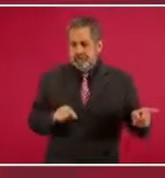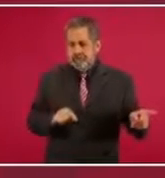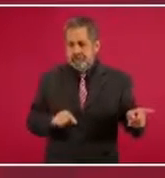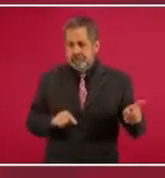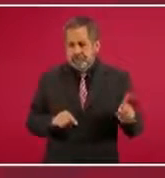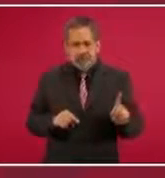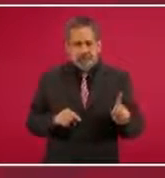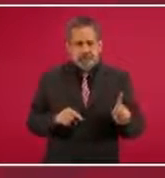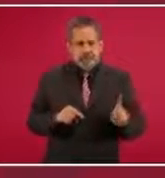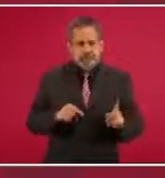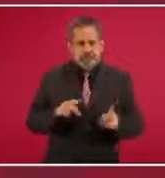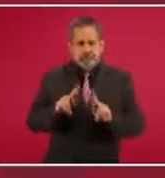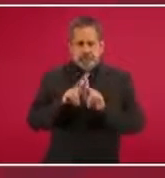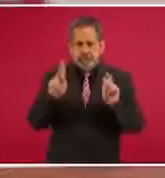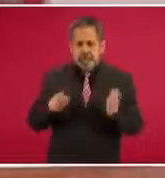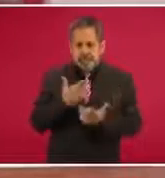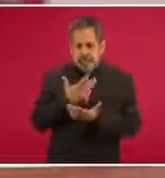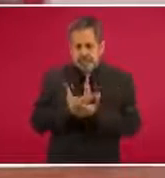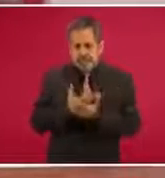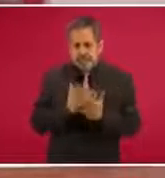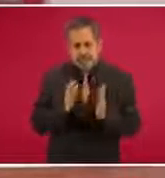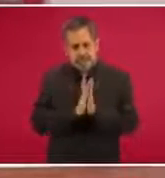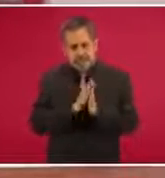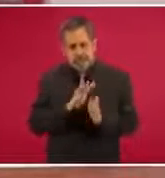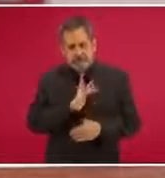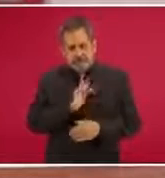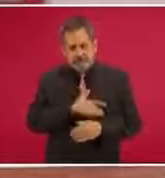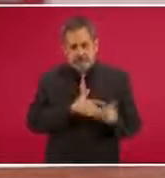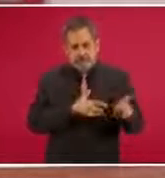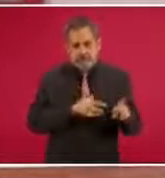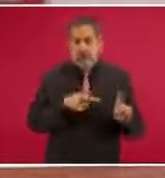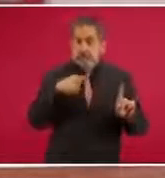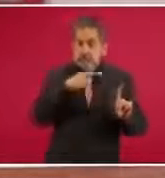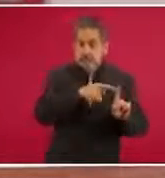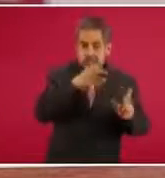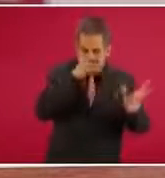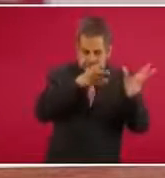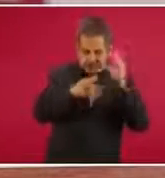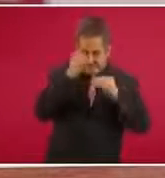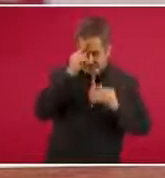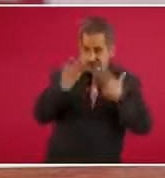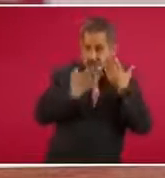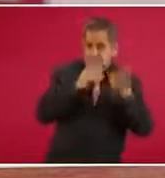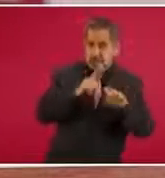que en paz descanse se formó en el politécnico